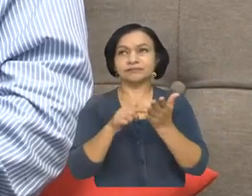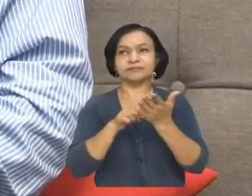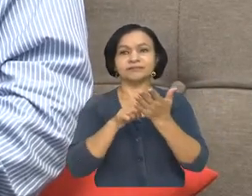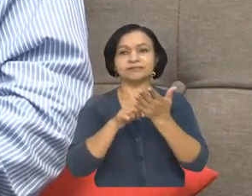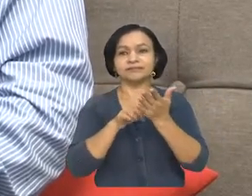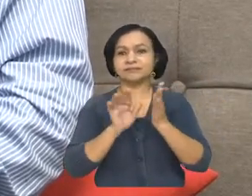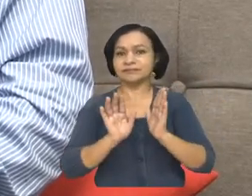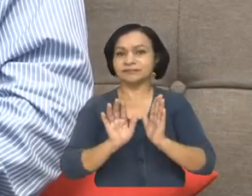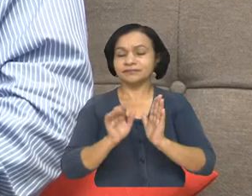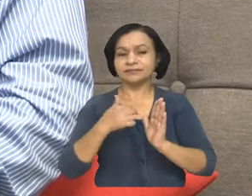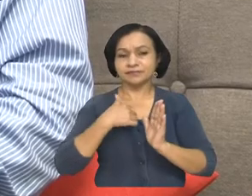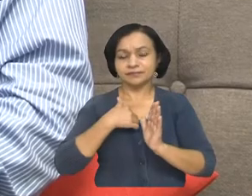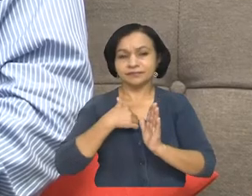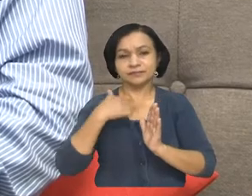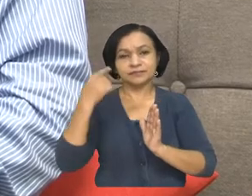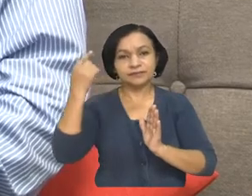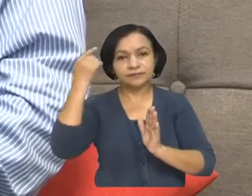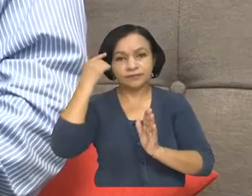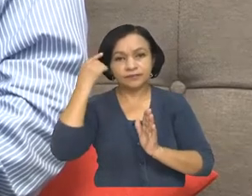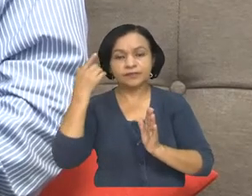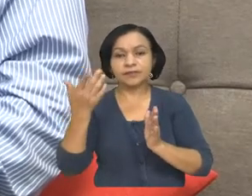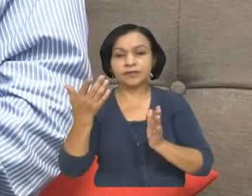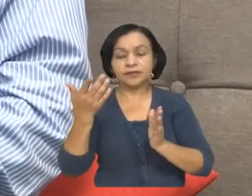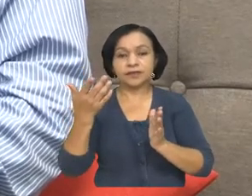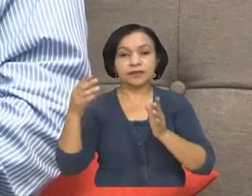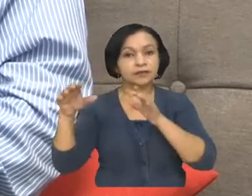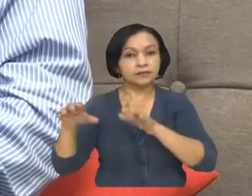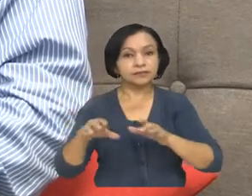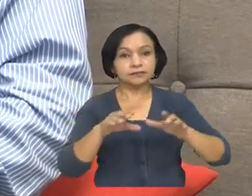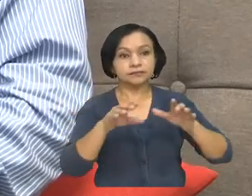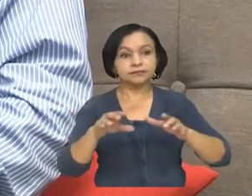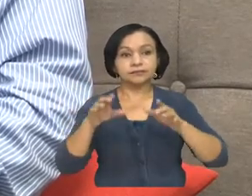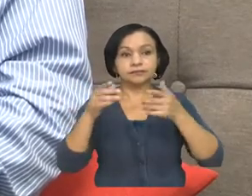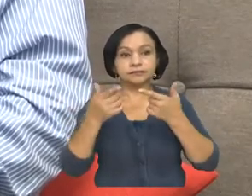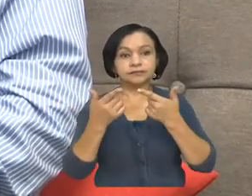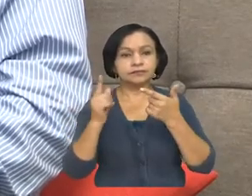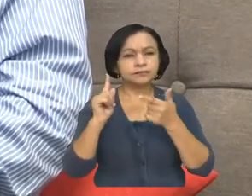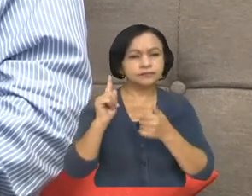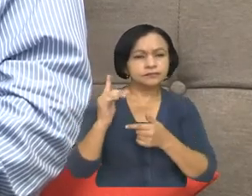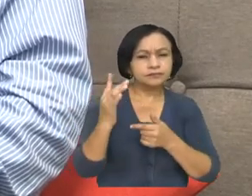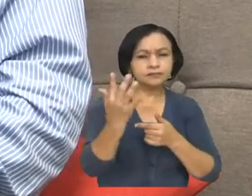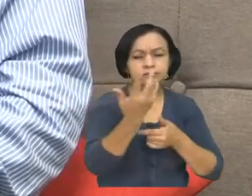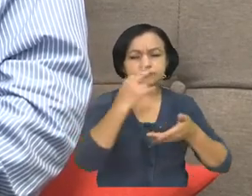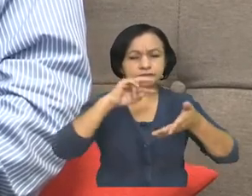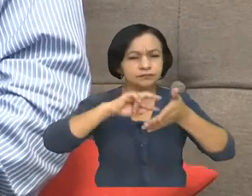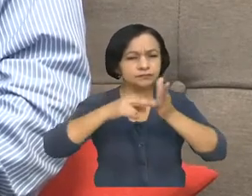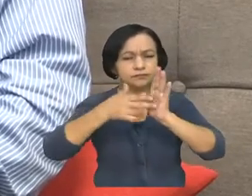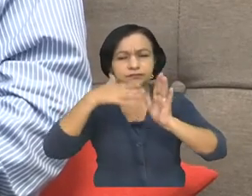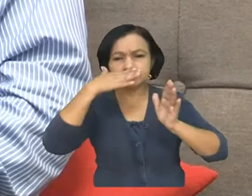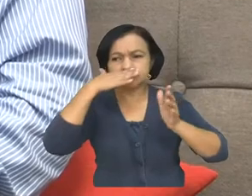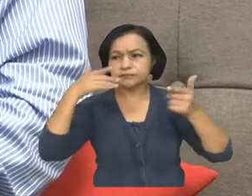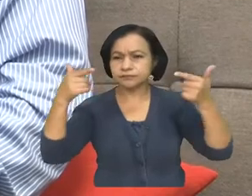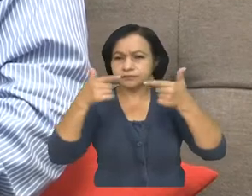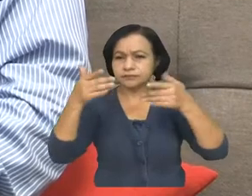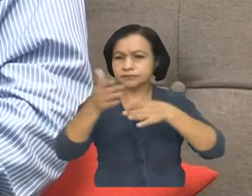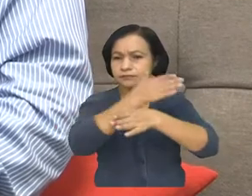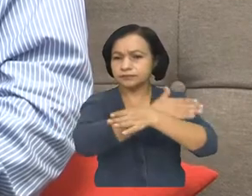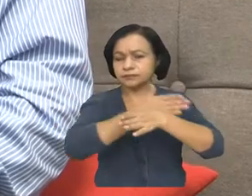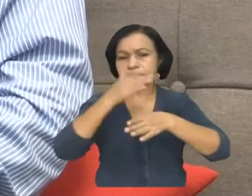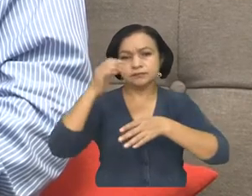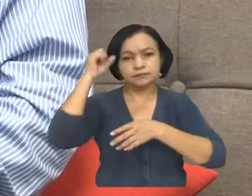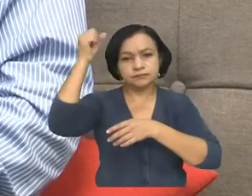Porque creo que esta fue una epopeya, todo lo que fue la Guerra de Liberación, que nos tocó a todos de una u otra manera,